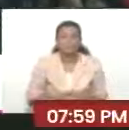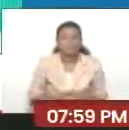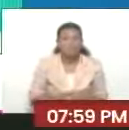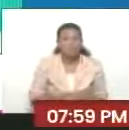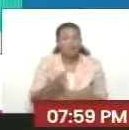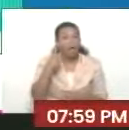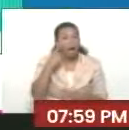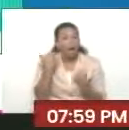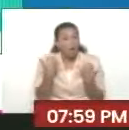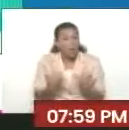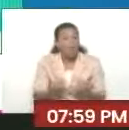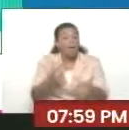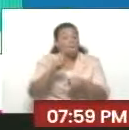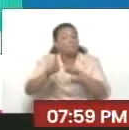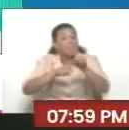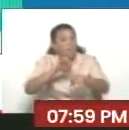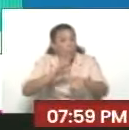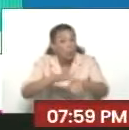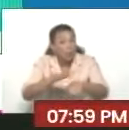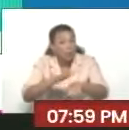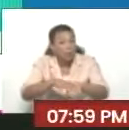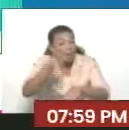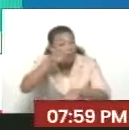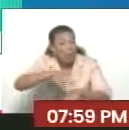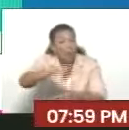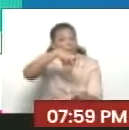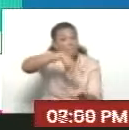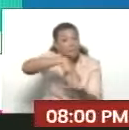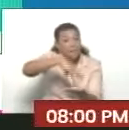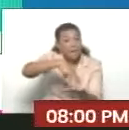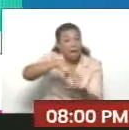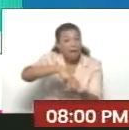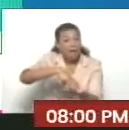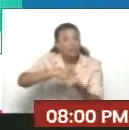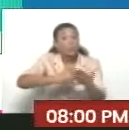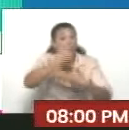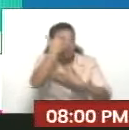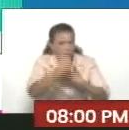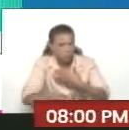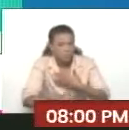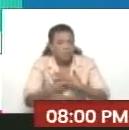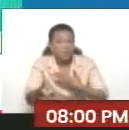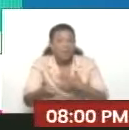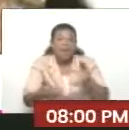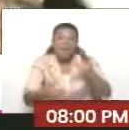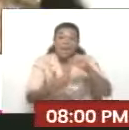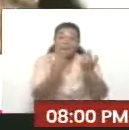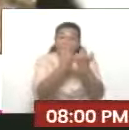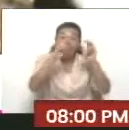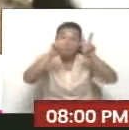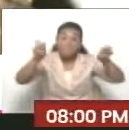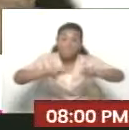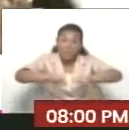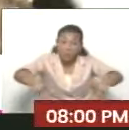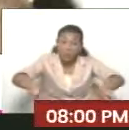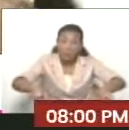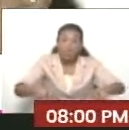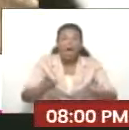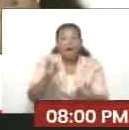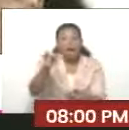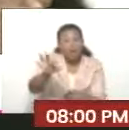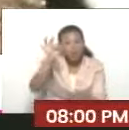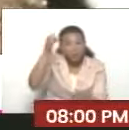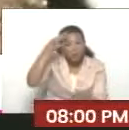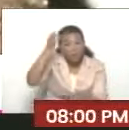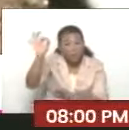se le pregunta al pueblo sobre el proyecto. La metodología es la siguiente, presidente. Primero los consejos